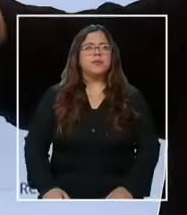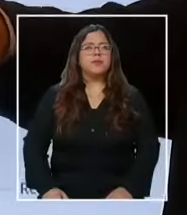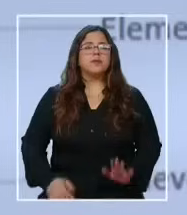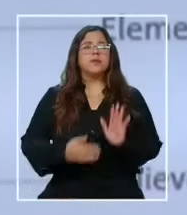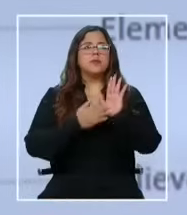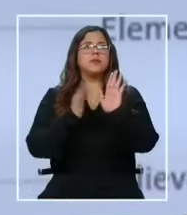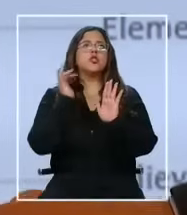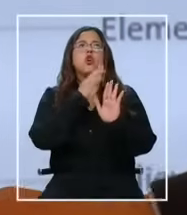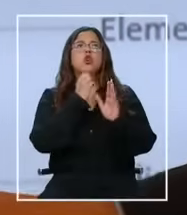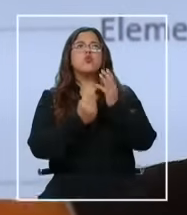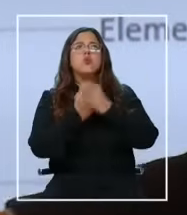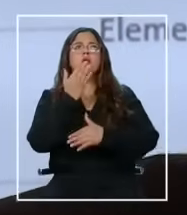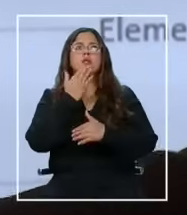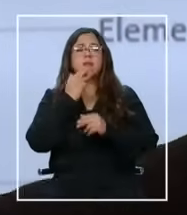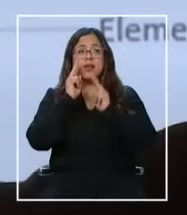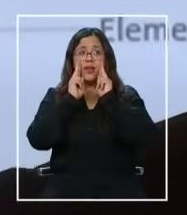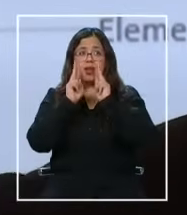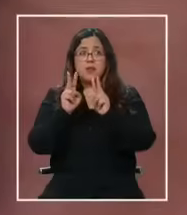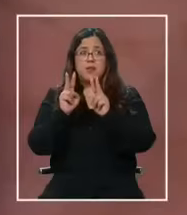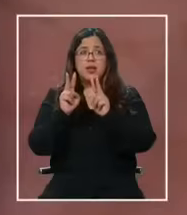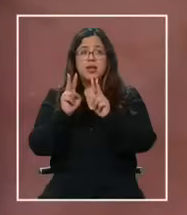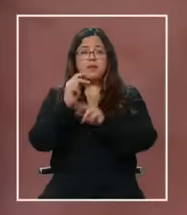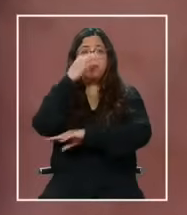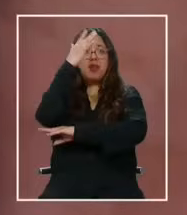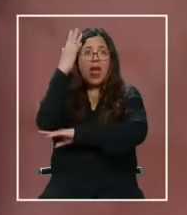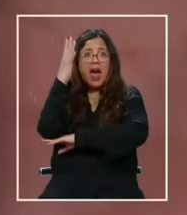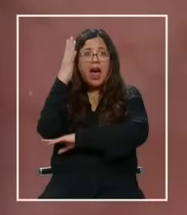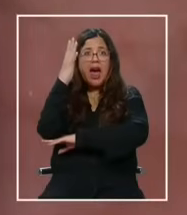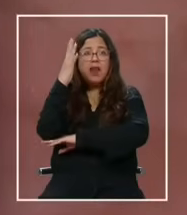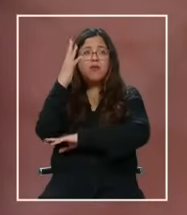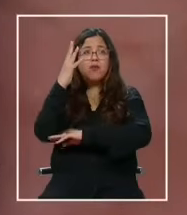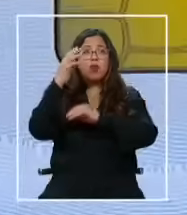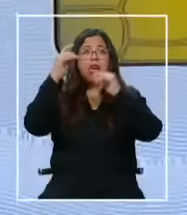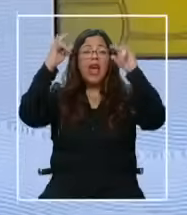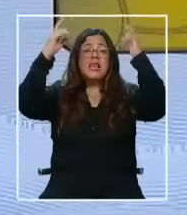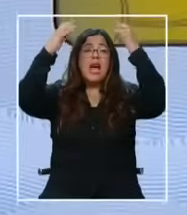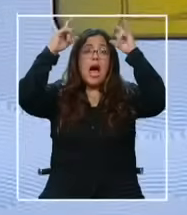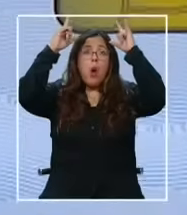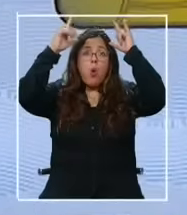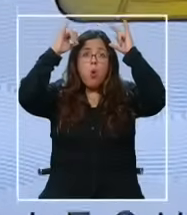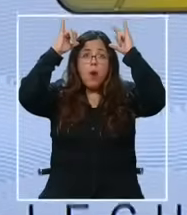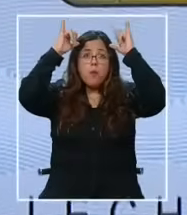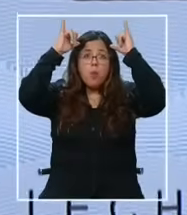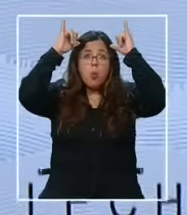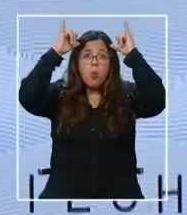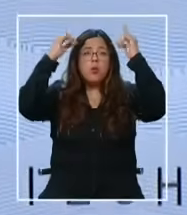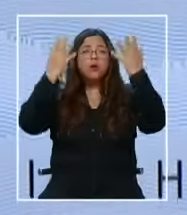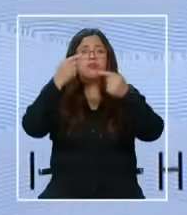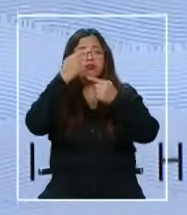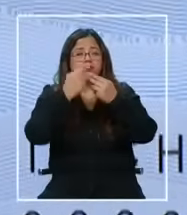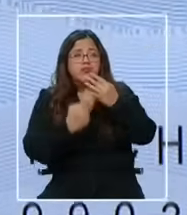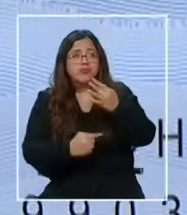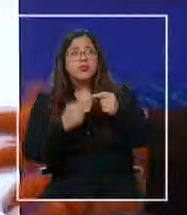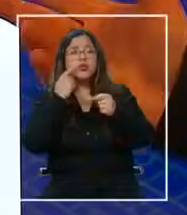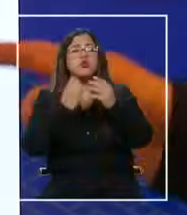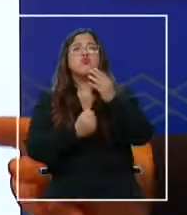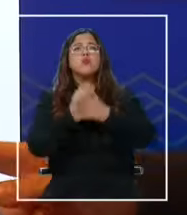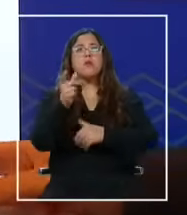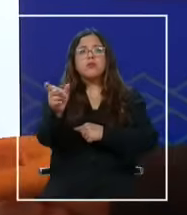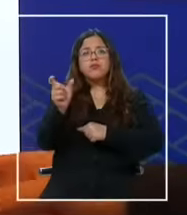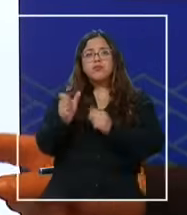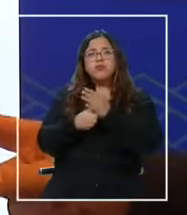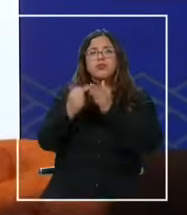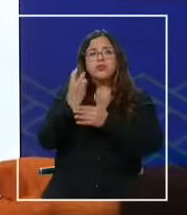presenta nuevos colores un hemul y un chip visible en su parte trasera algunos de los elementos de la nueva cédula de identidad la que incorporó